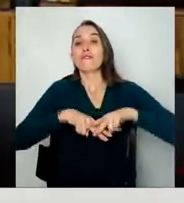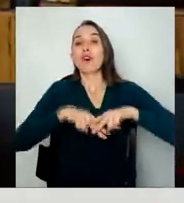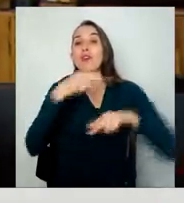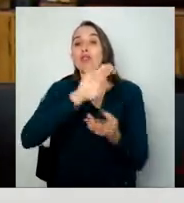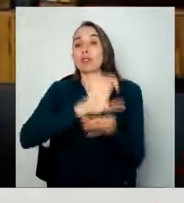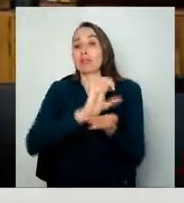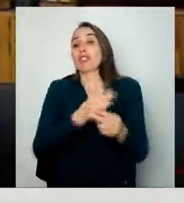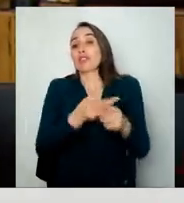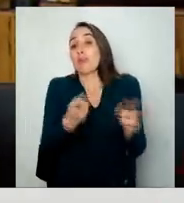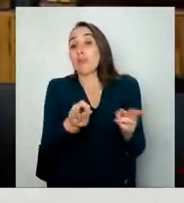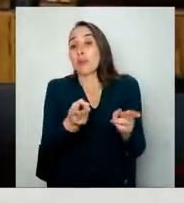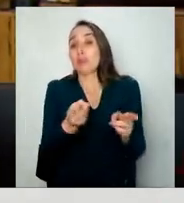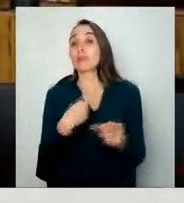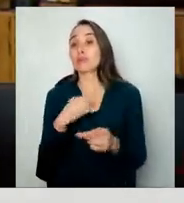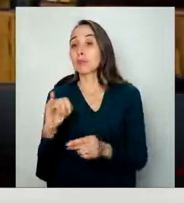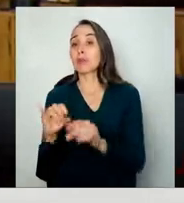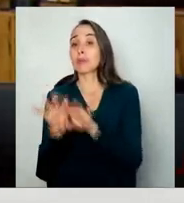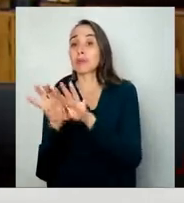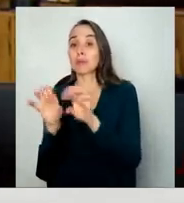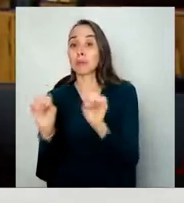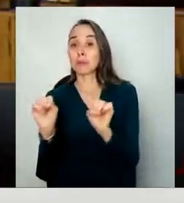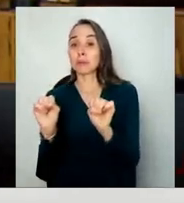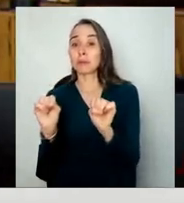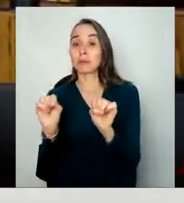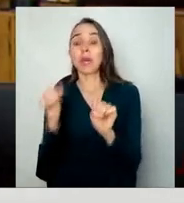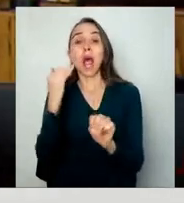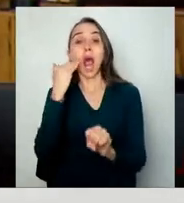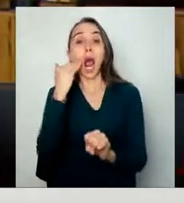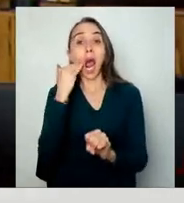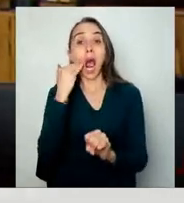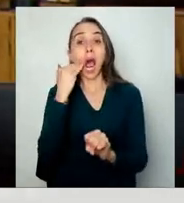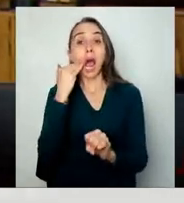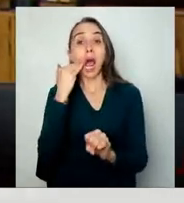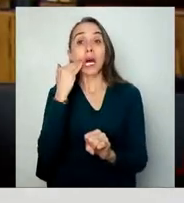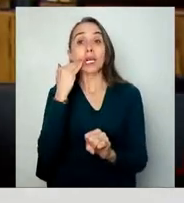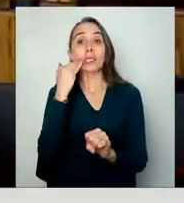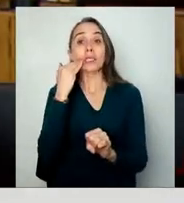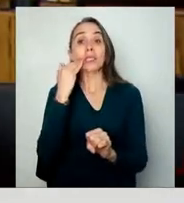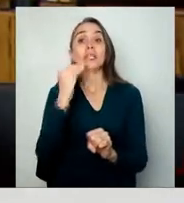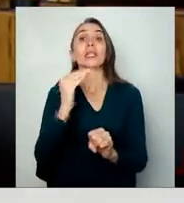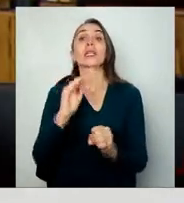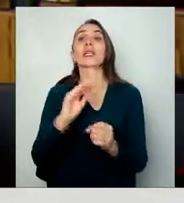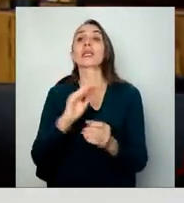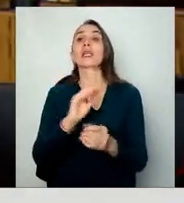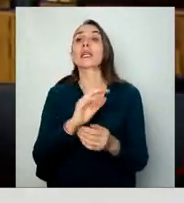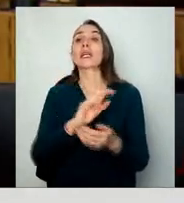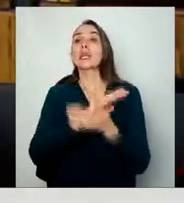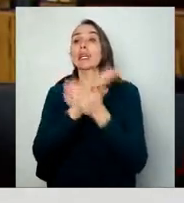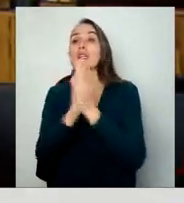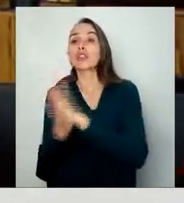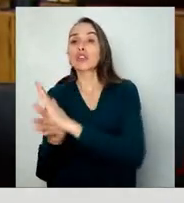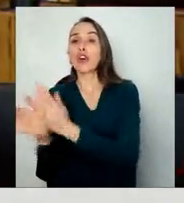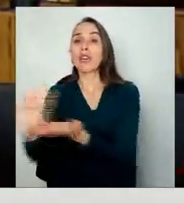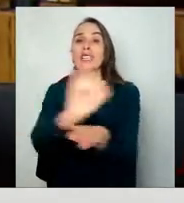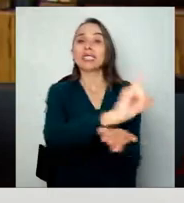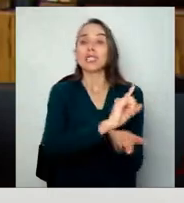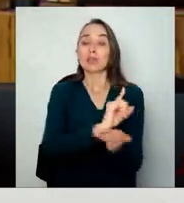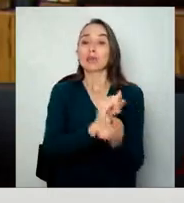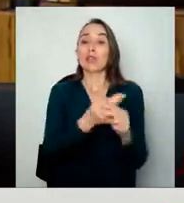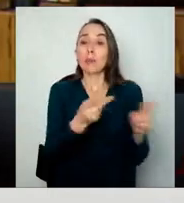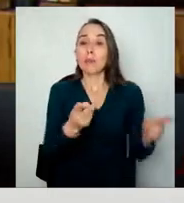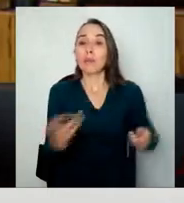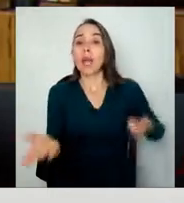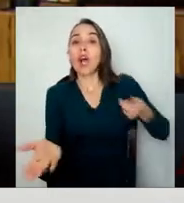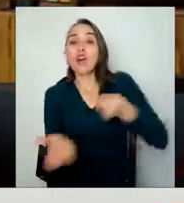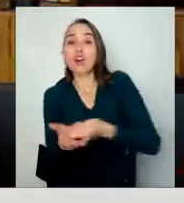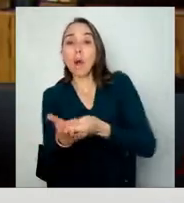comparto absolutamente que casi se universalice en el sector público la compra y contratación a través de un